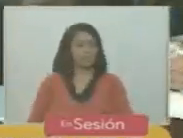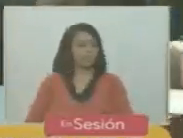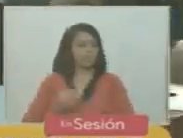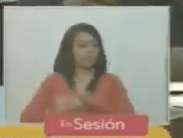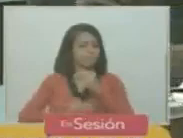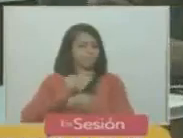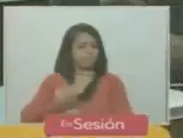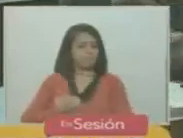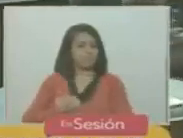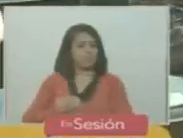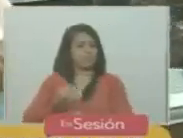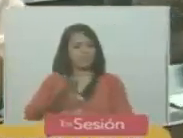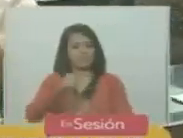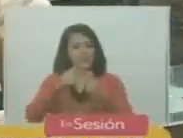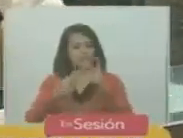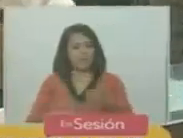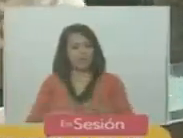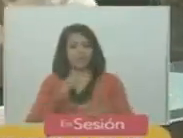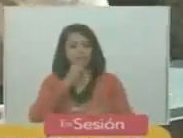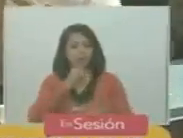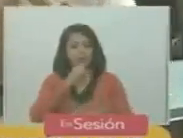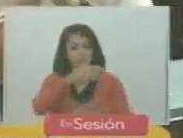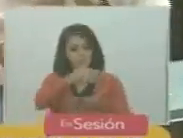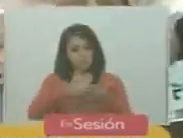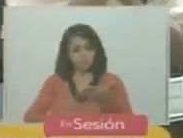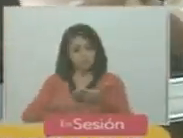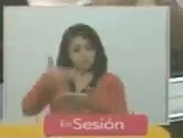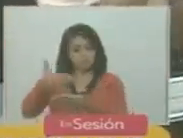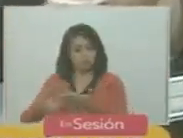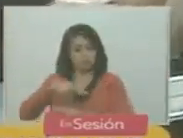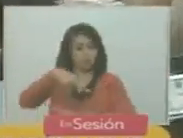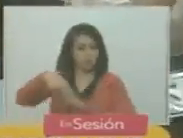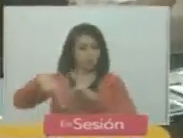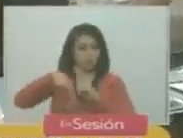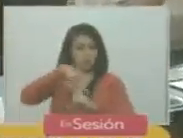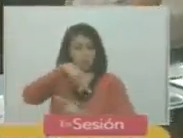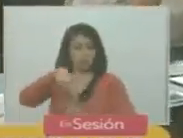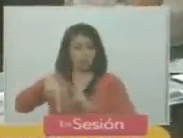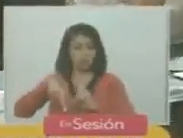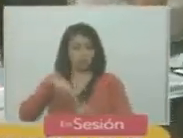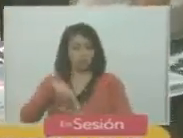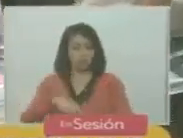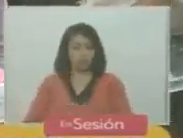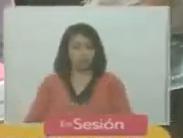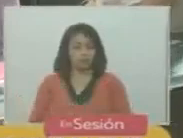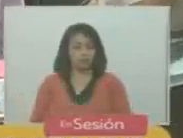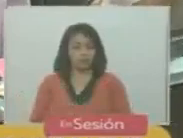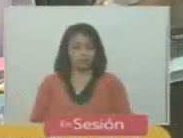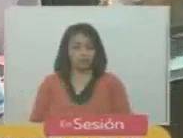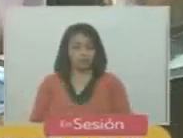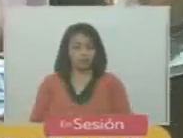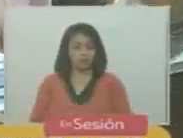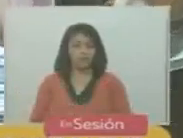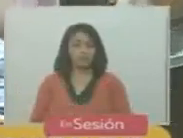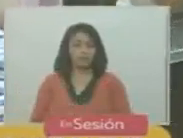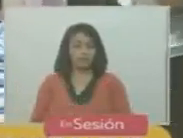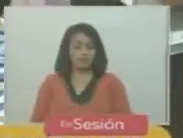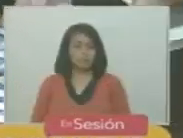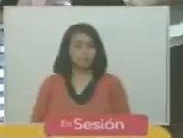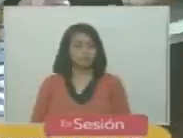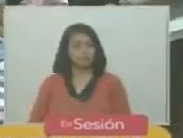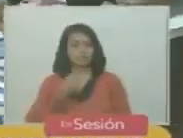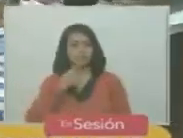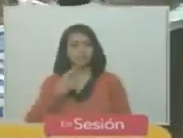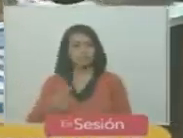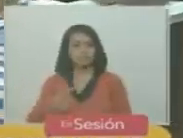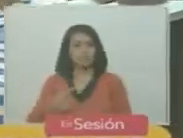sembrado quinta columna que aparecían como muy revolucionarios, que se llenaban la boca con